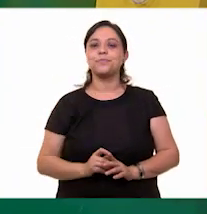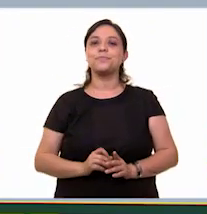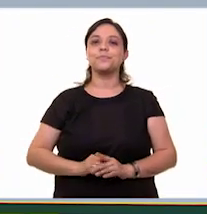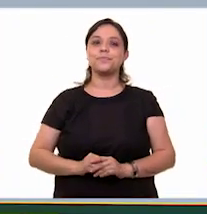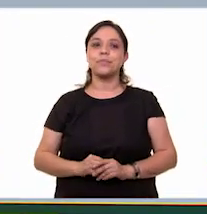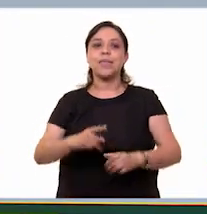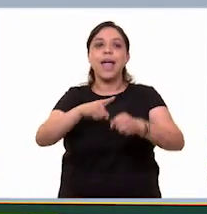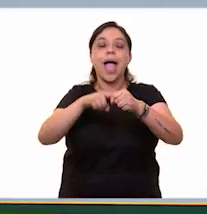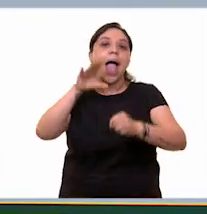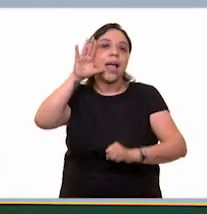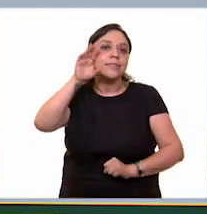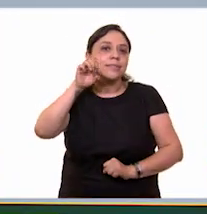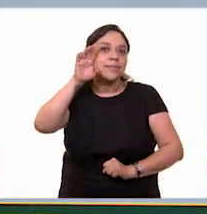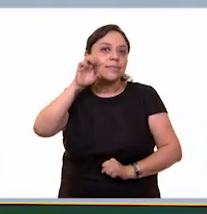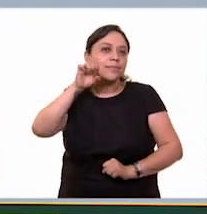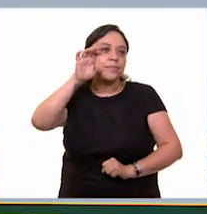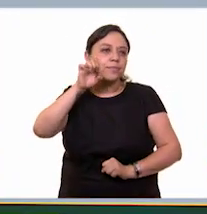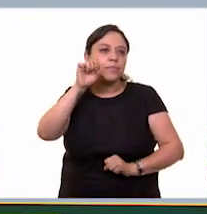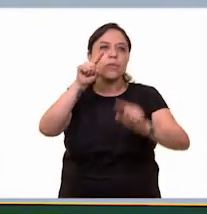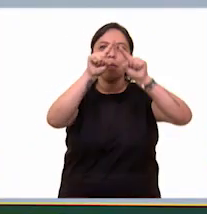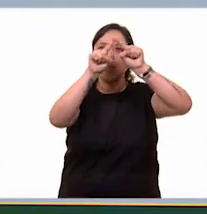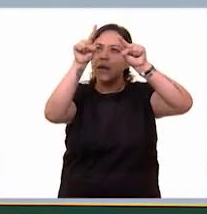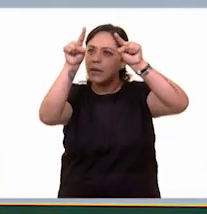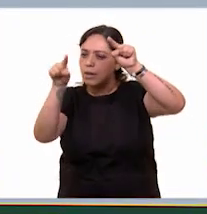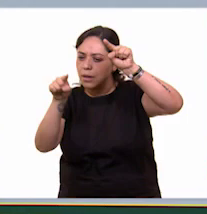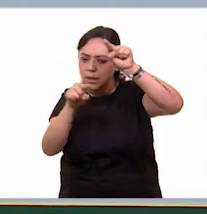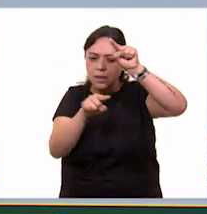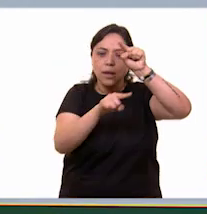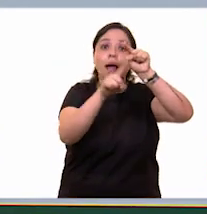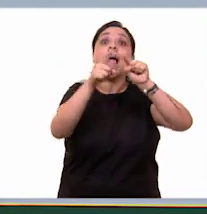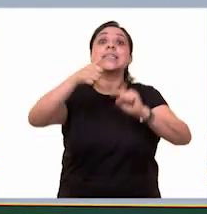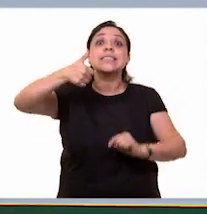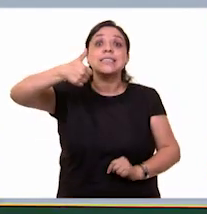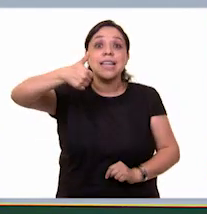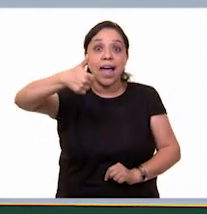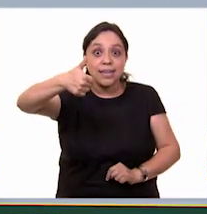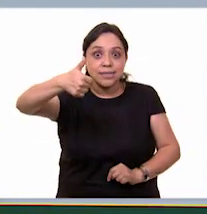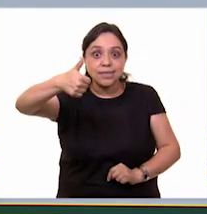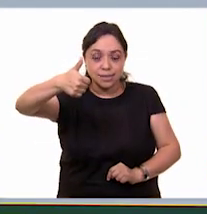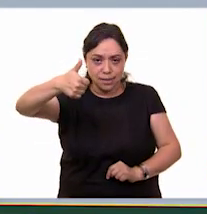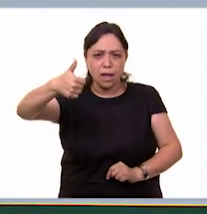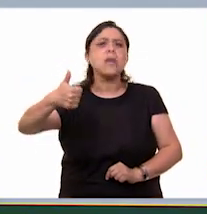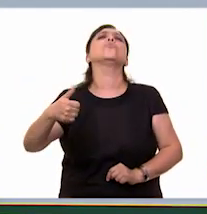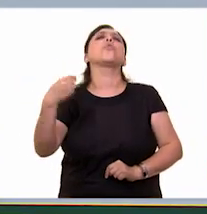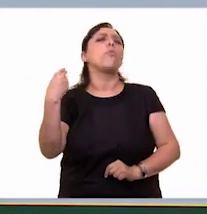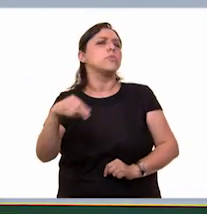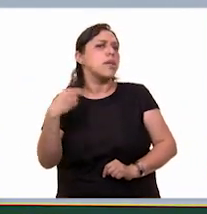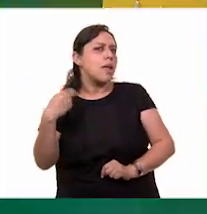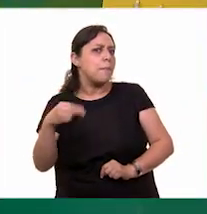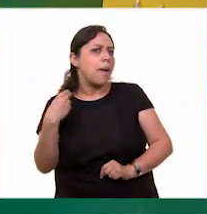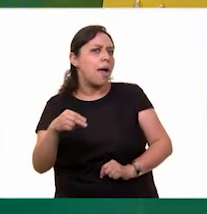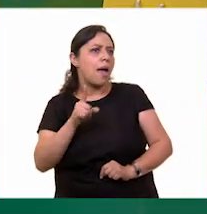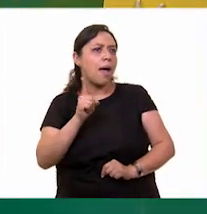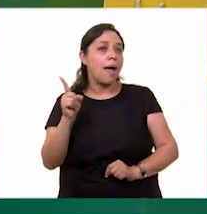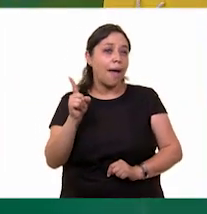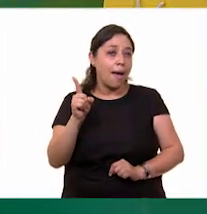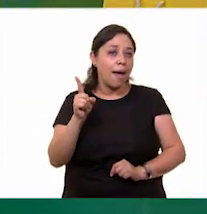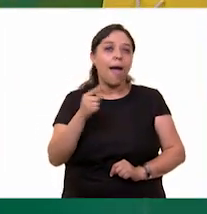aquí en color naranja y que tiene seis lados. Seis lados. ¿Cómo se llama, Oscar? Ahí está la clave,